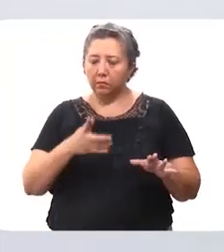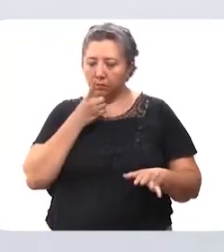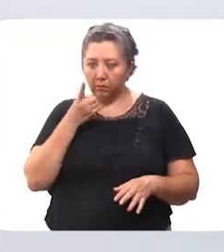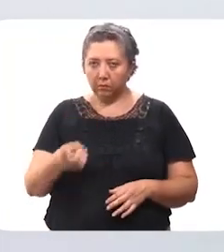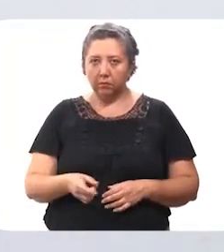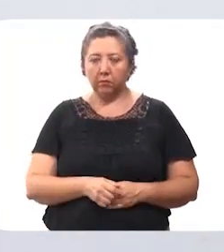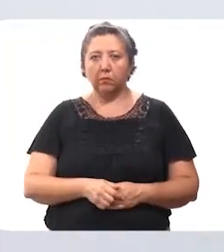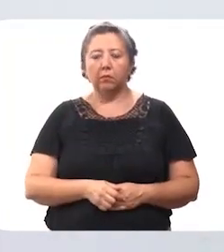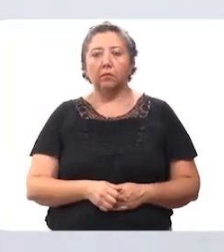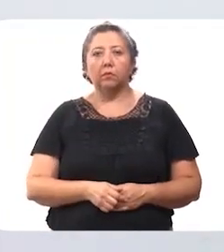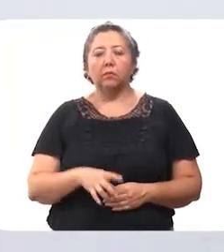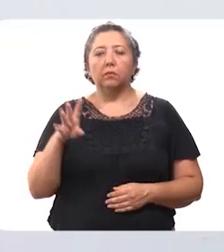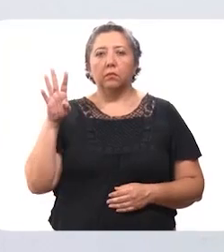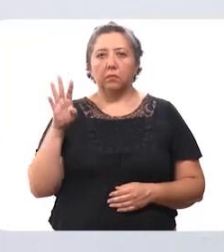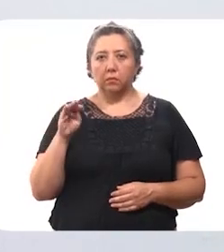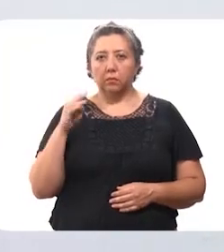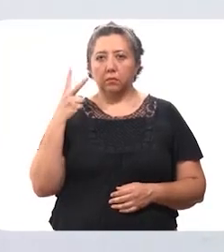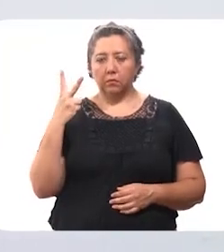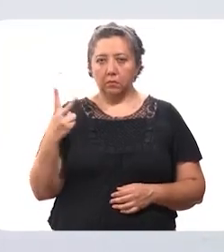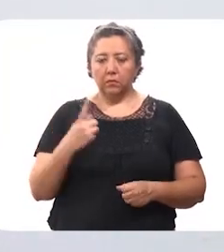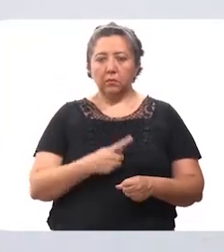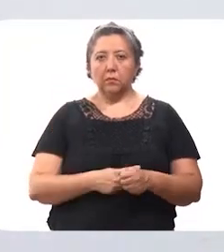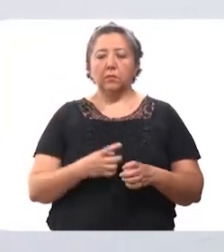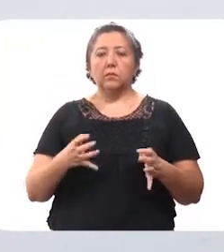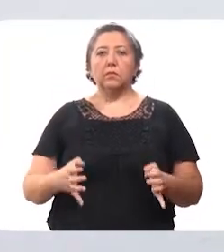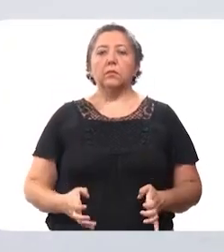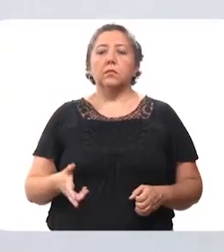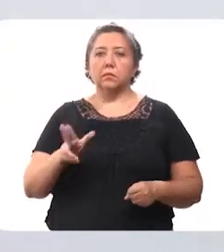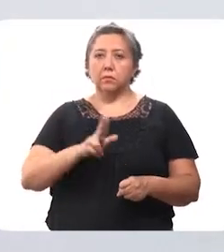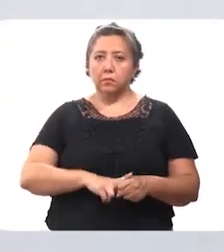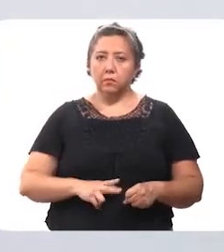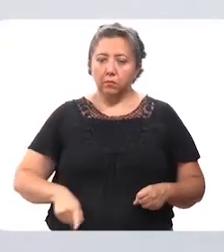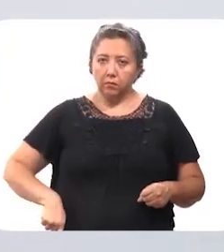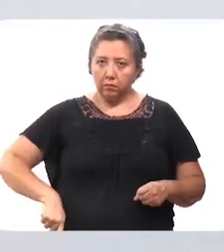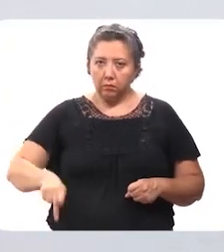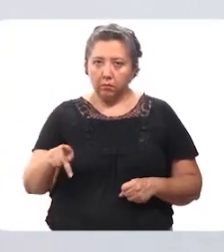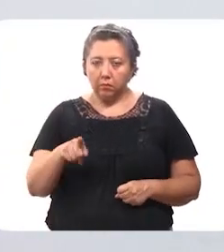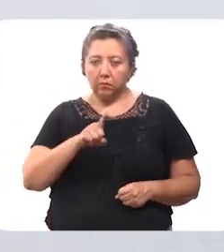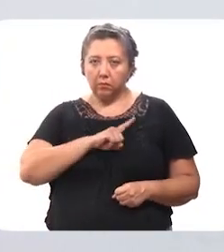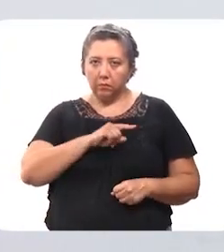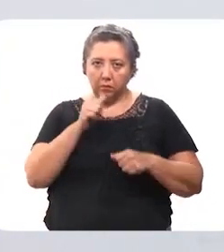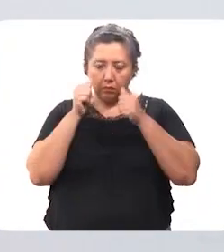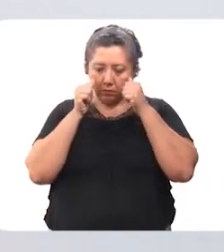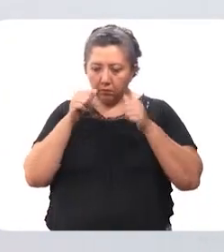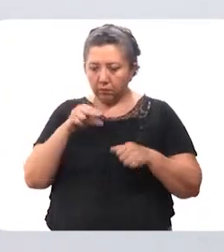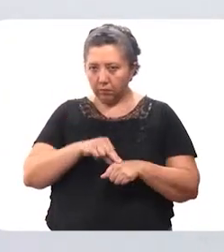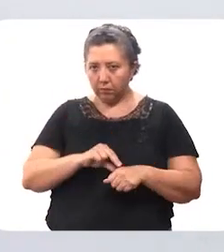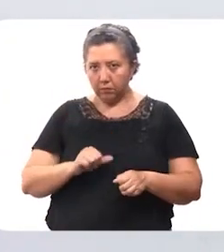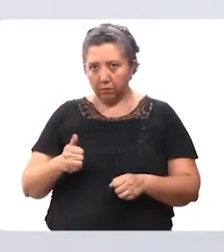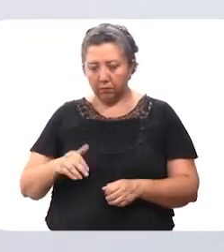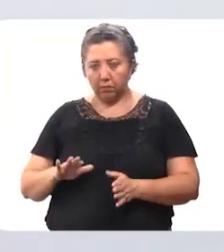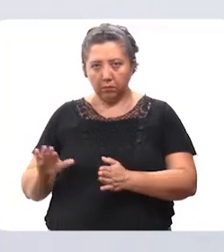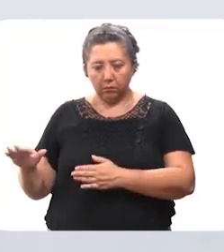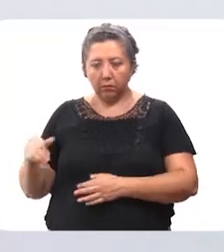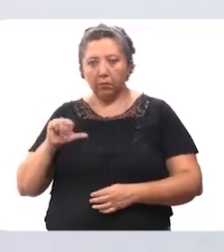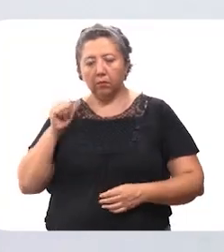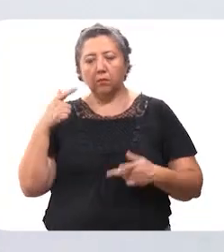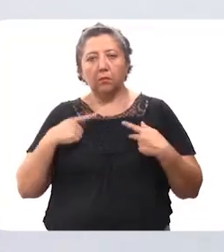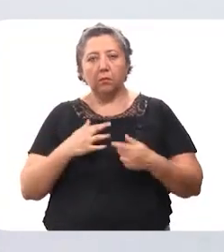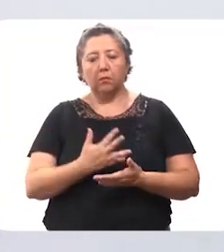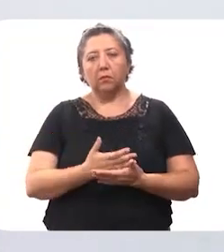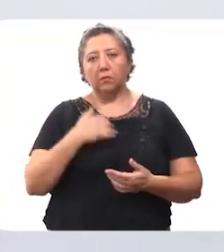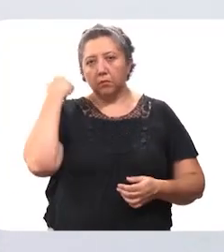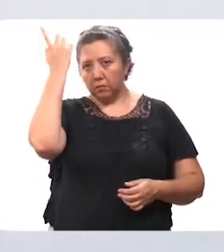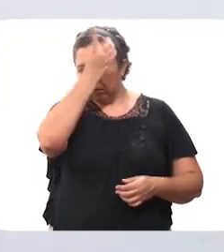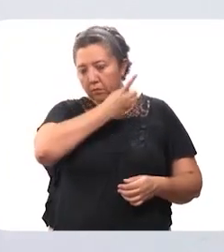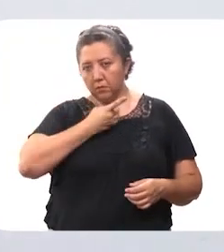se mencionó, 92 de los casos positivos están en hospitales públicos y en aislamiento total. Hay otros pacientes a la